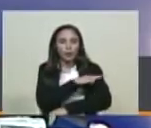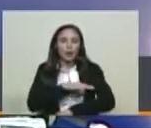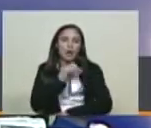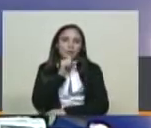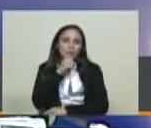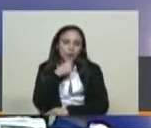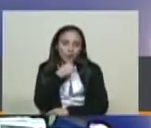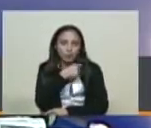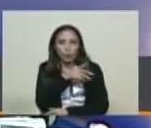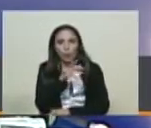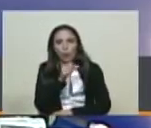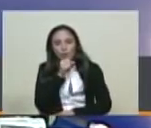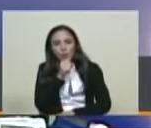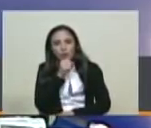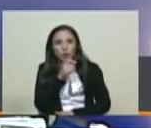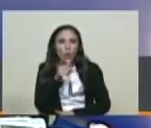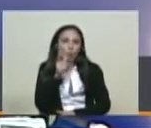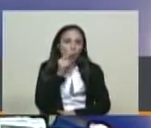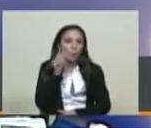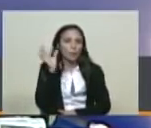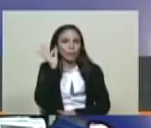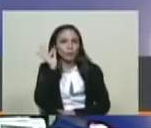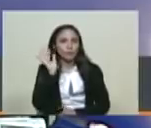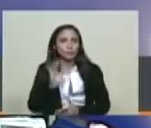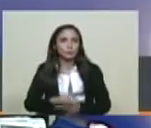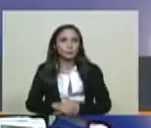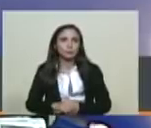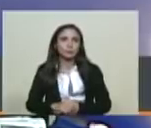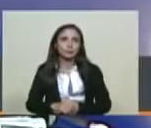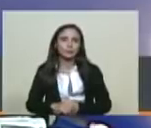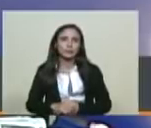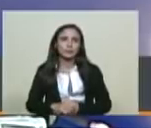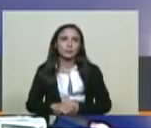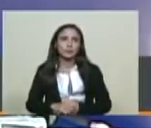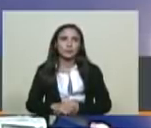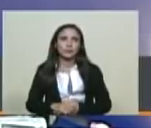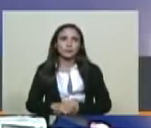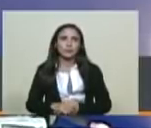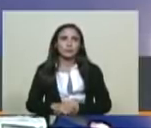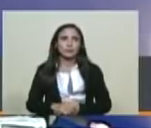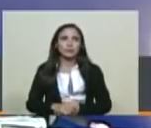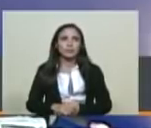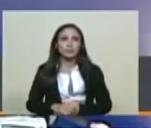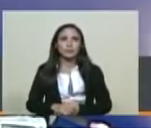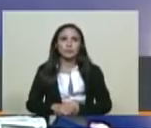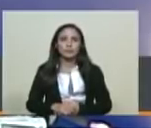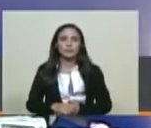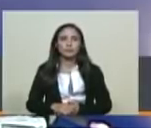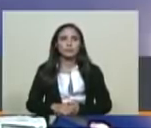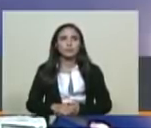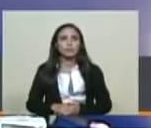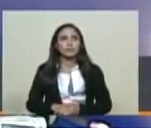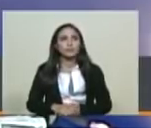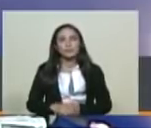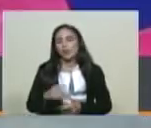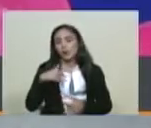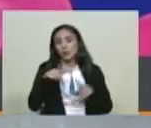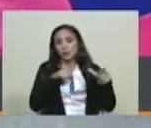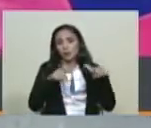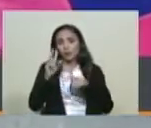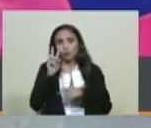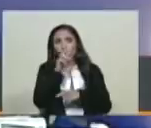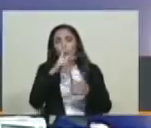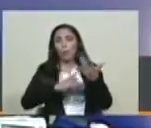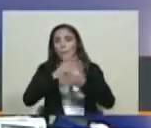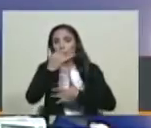viejitas. Compañero Luis López, procede, aquí está todo el plan, todo el proyecto